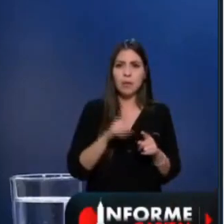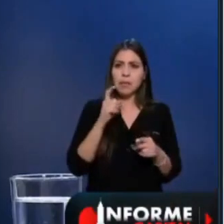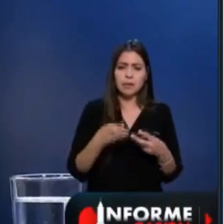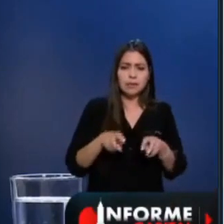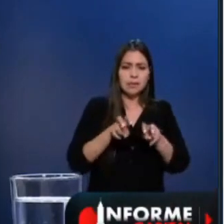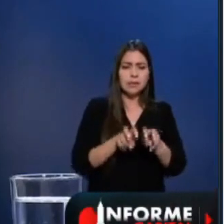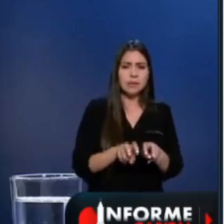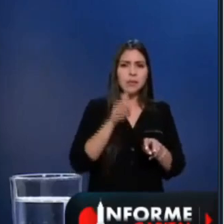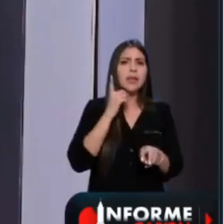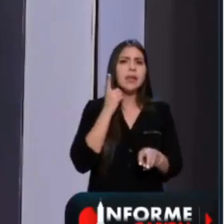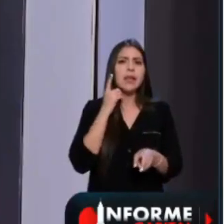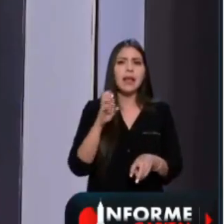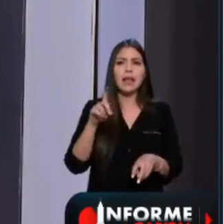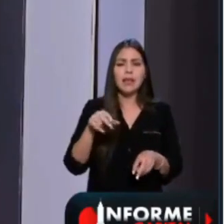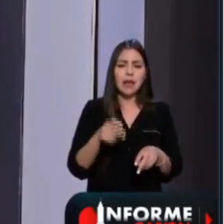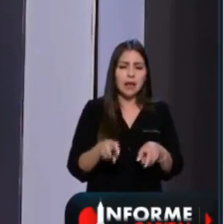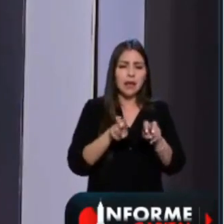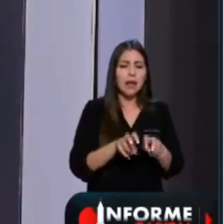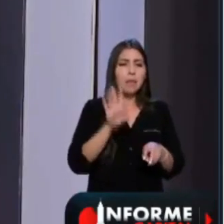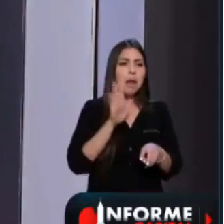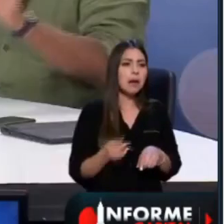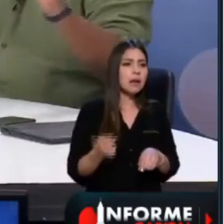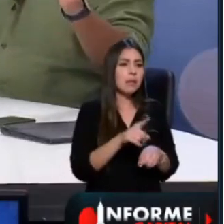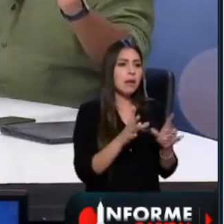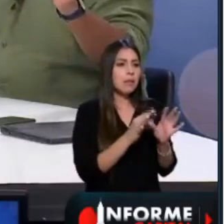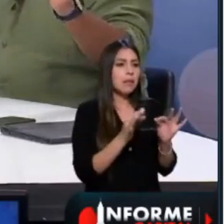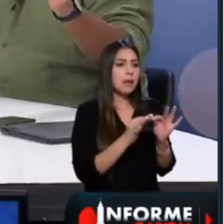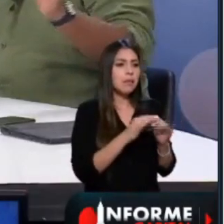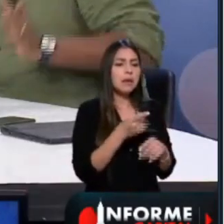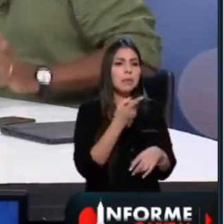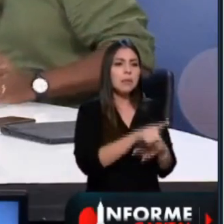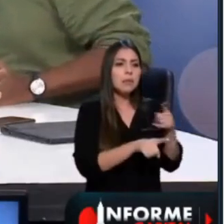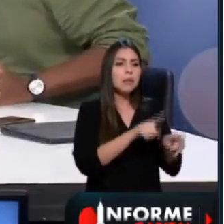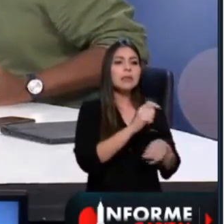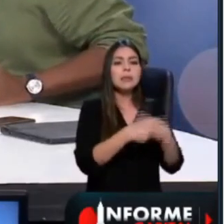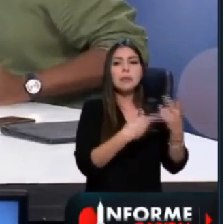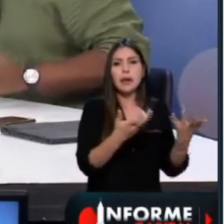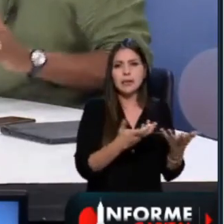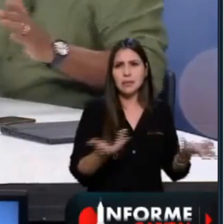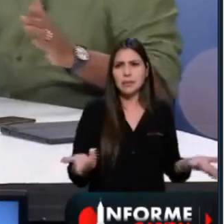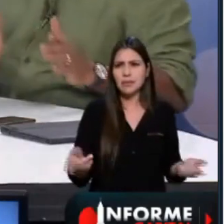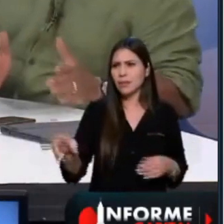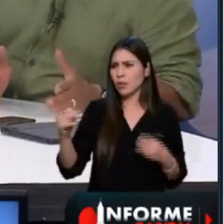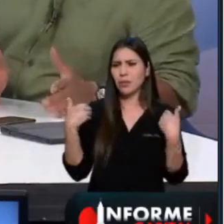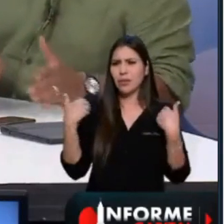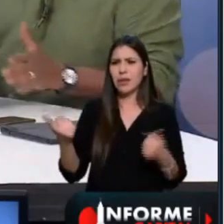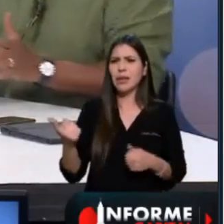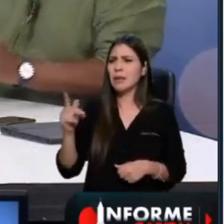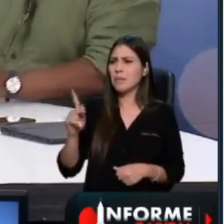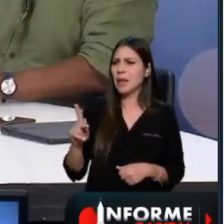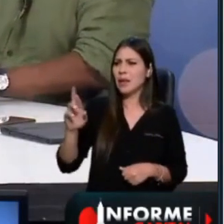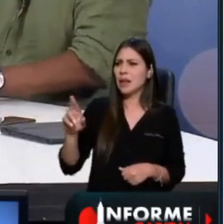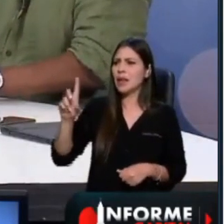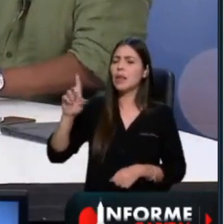del PRD, prácticamente dándole órdenes. Instrucciones. Lo que no se entiende es por qué el PRD tiene que tener